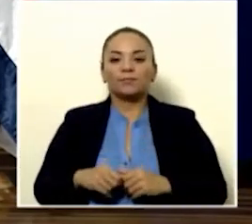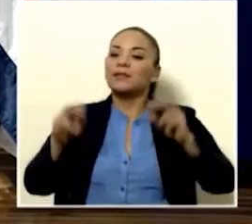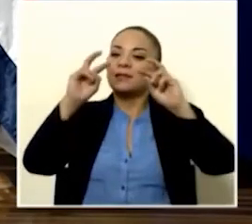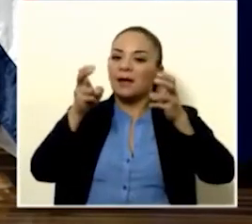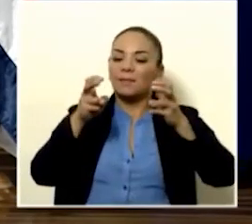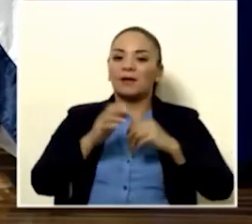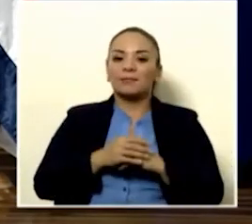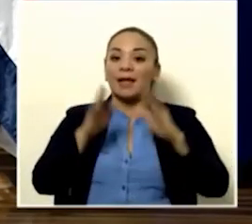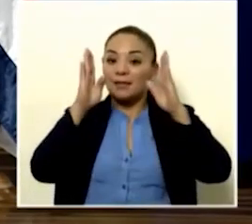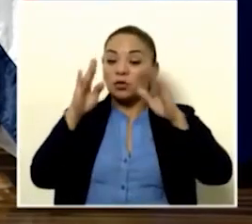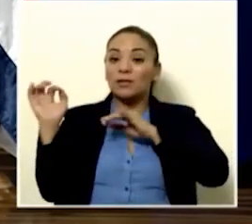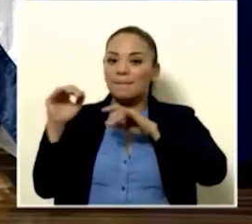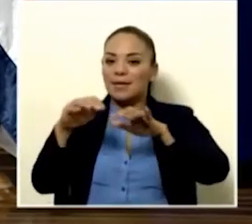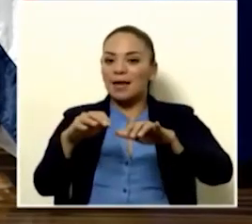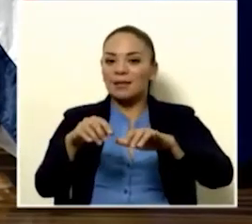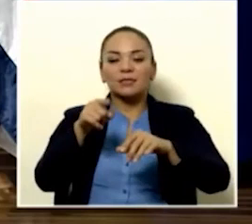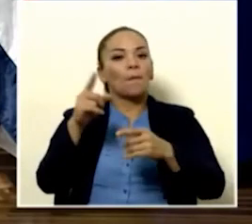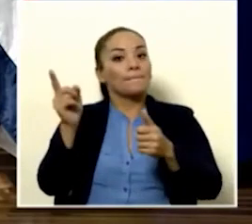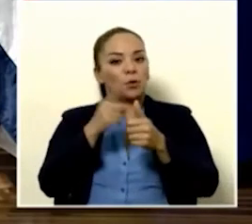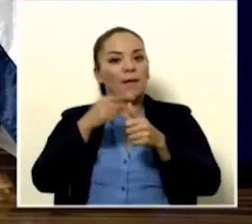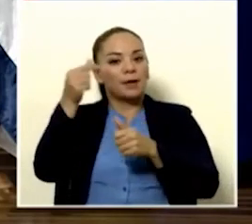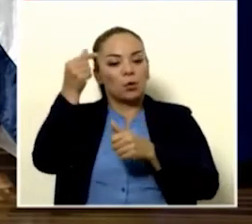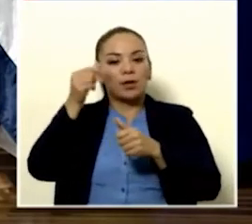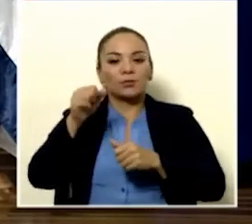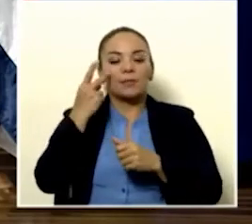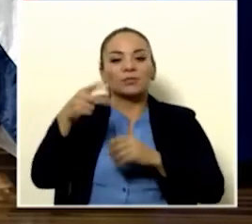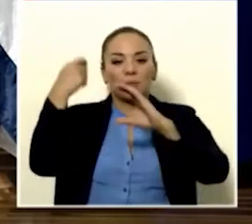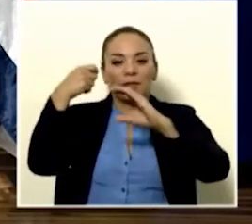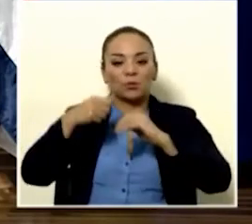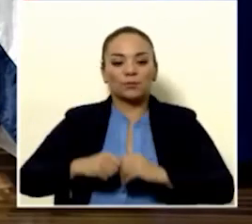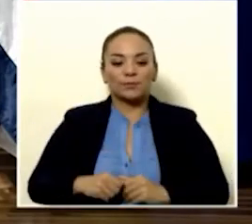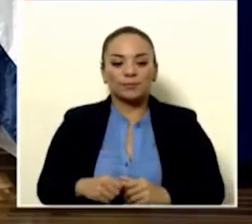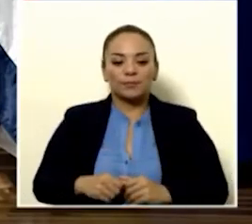tema de la atención de migrantes ha sido una prioridad para el gobierno. Vemos el siguiente video.